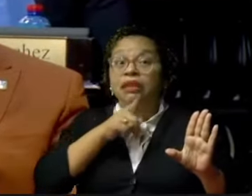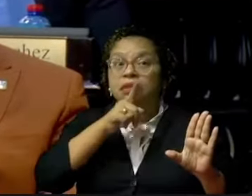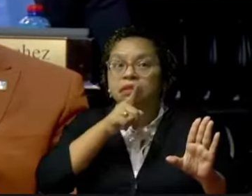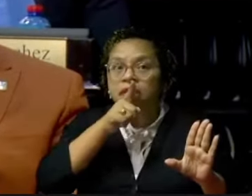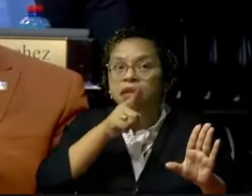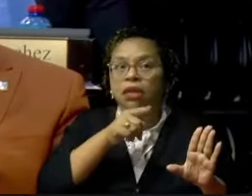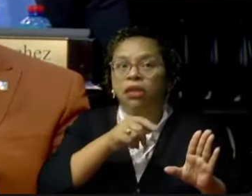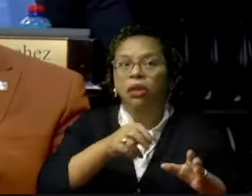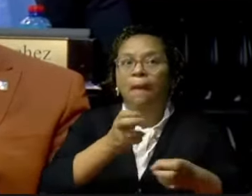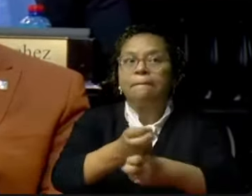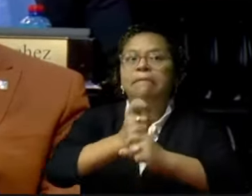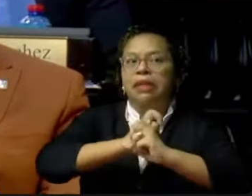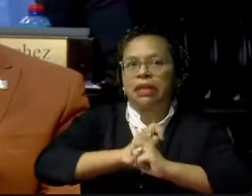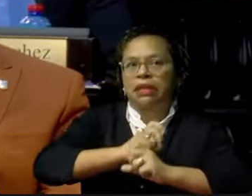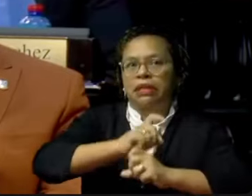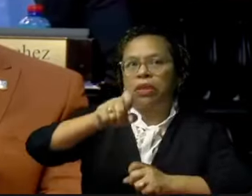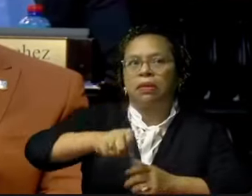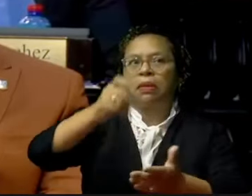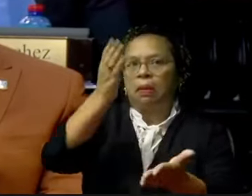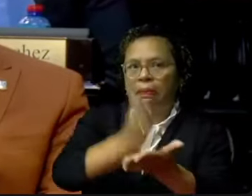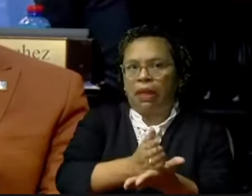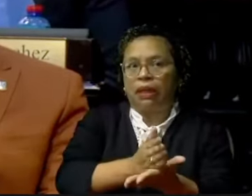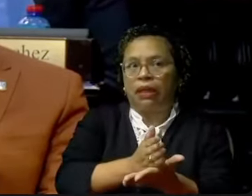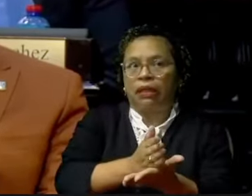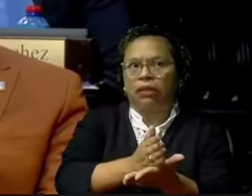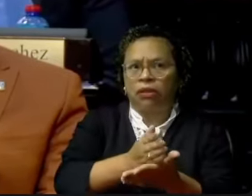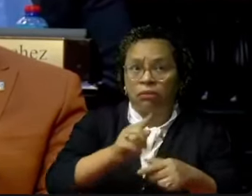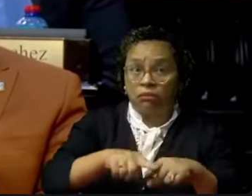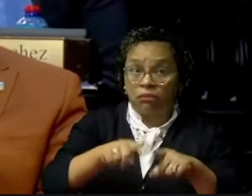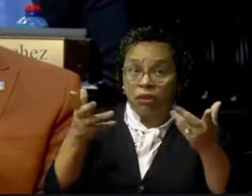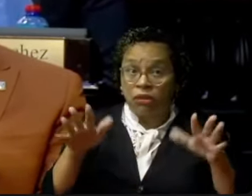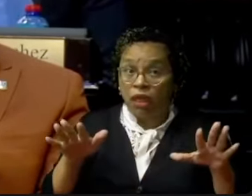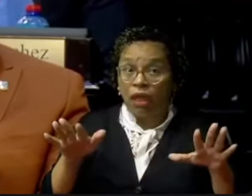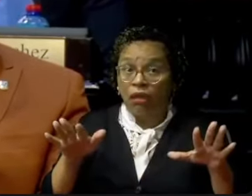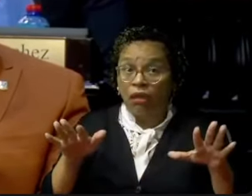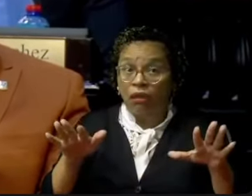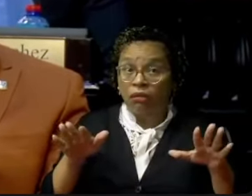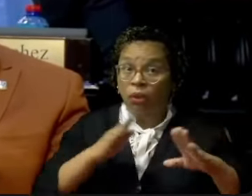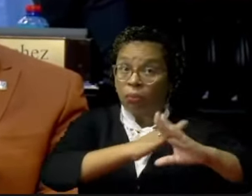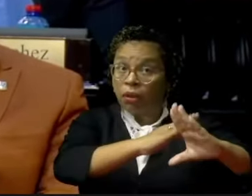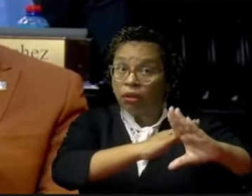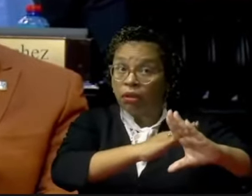préstamos, pero no pararlo por pararlo. Tenemos que oponernos a los préstamos,